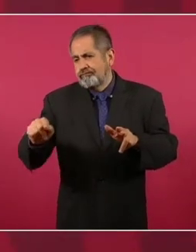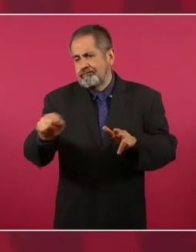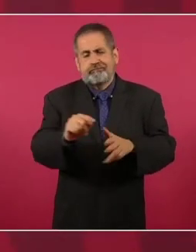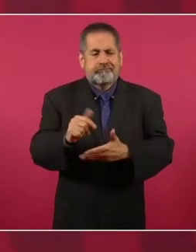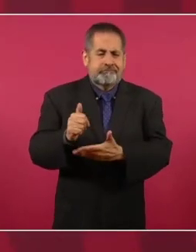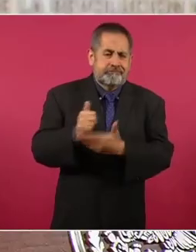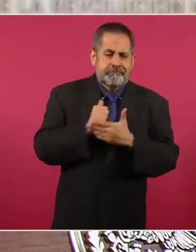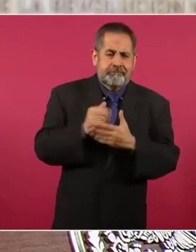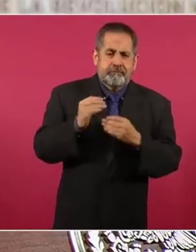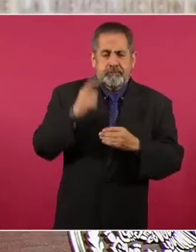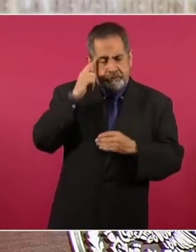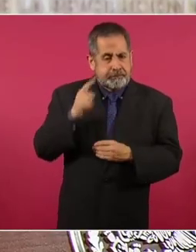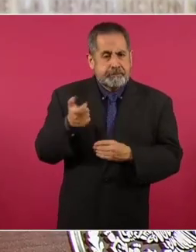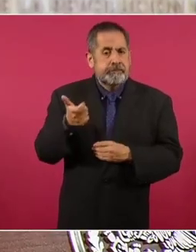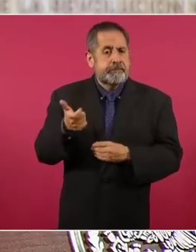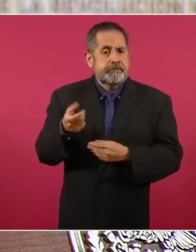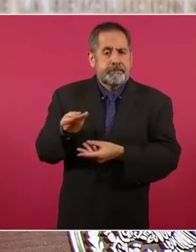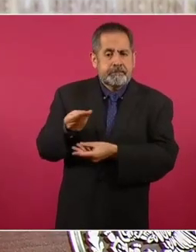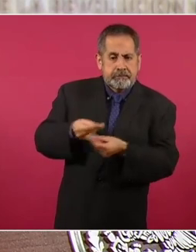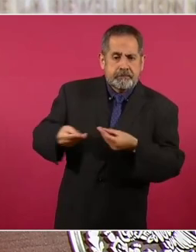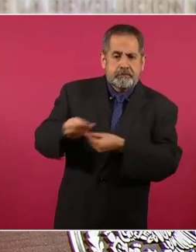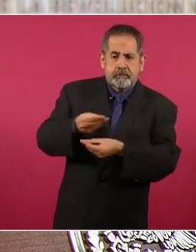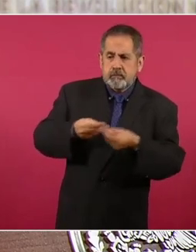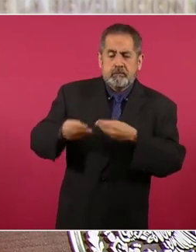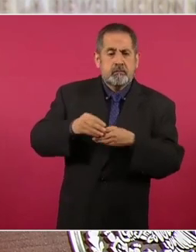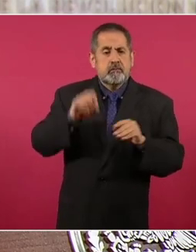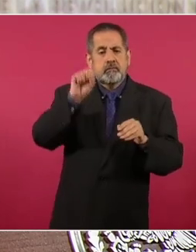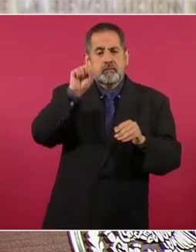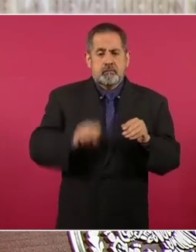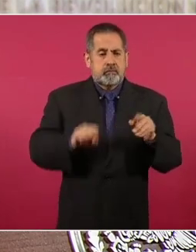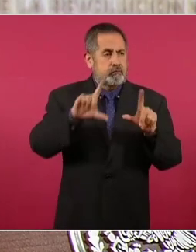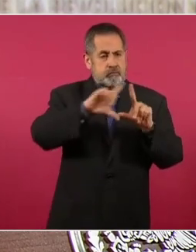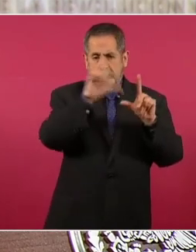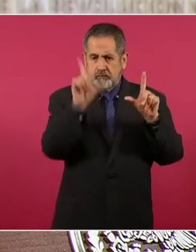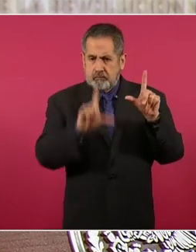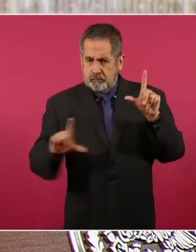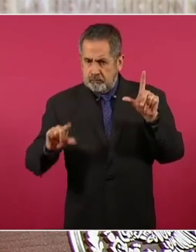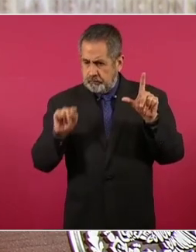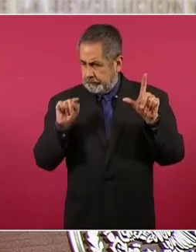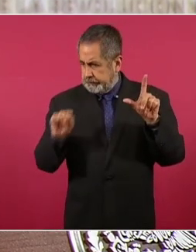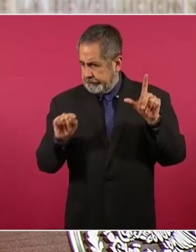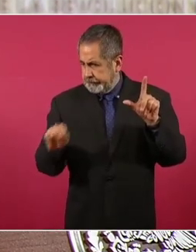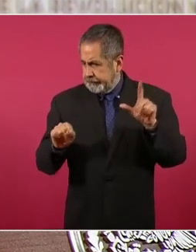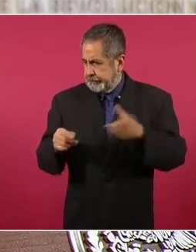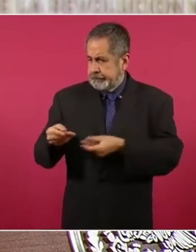para reactivar el sureste, sobre todo